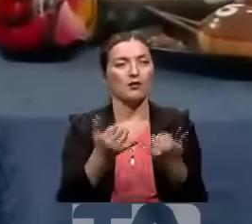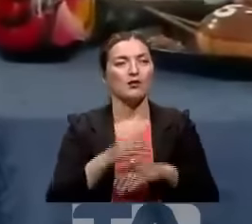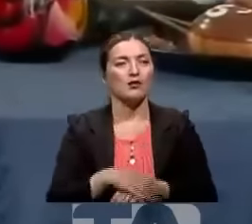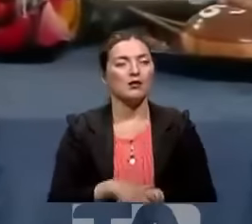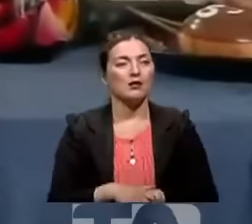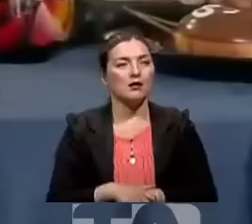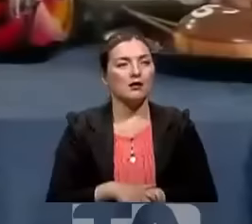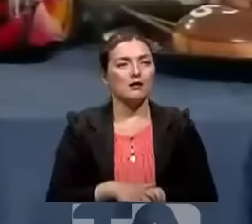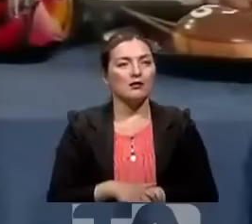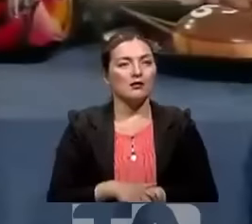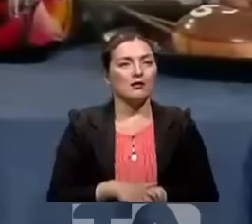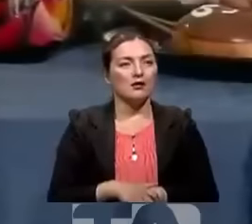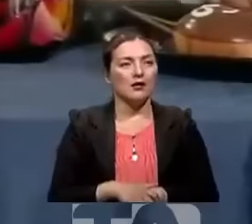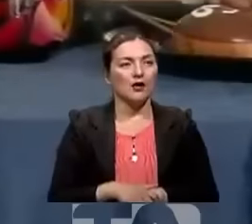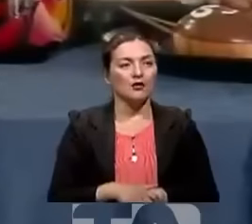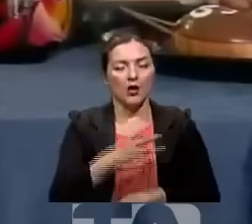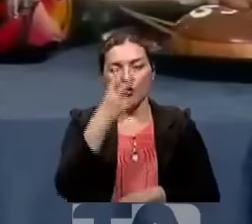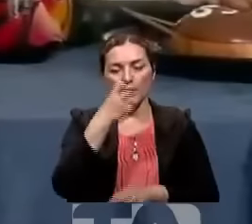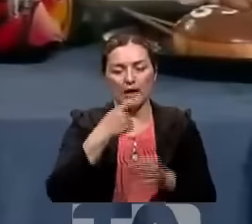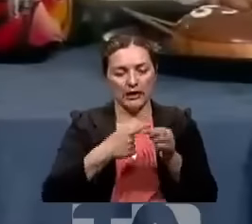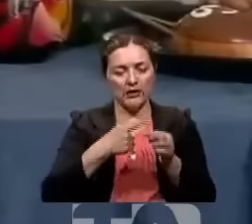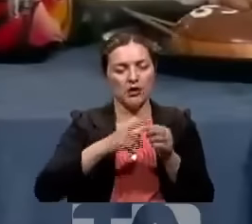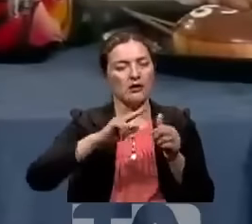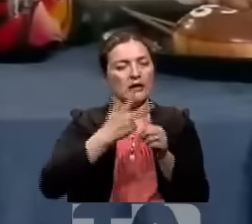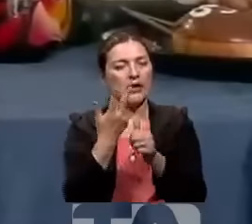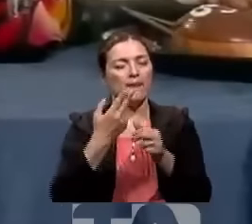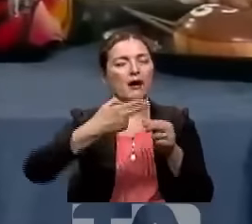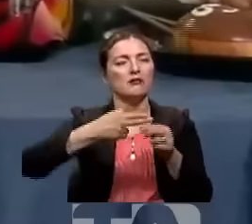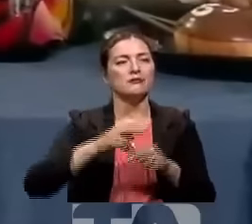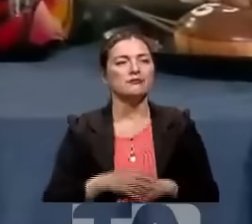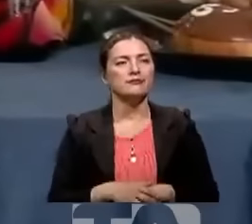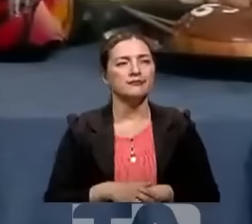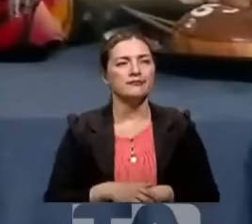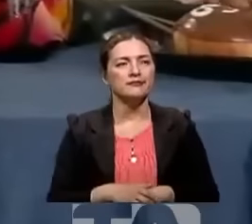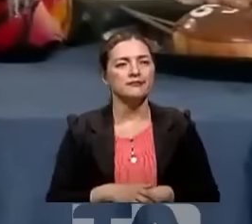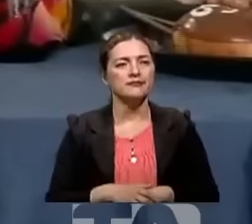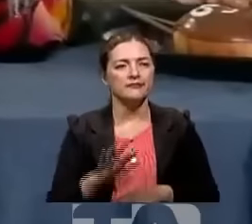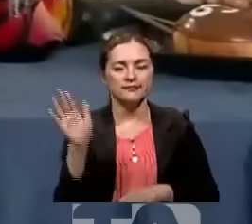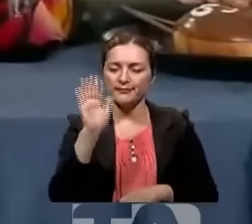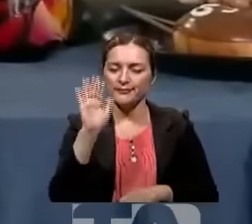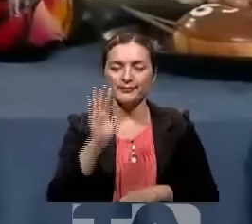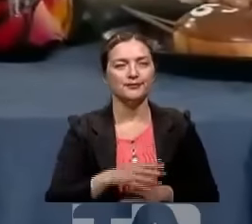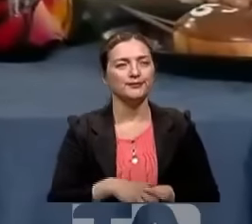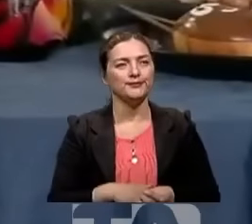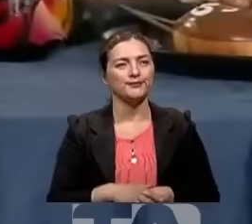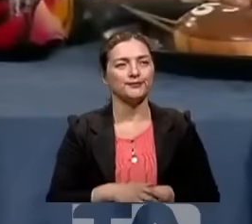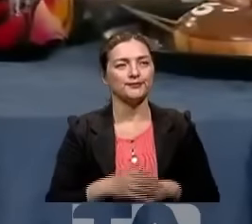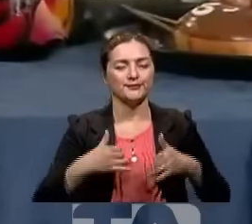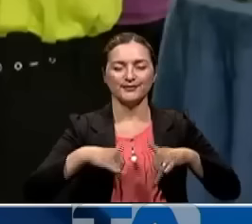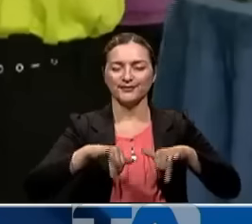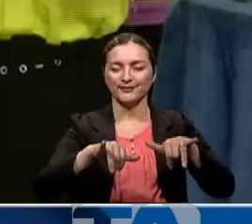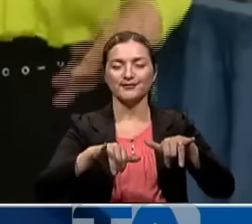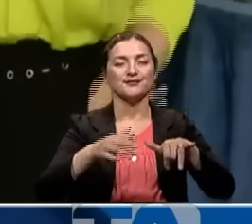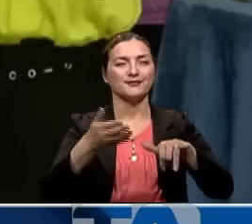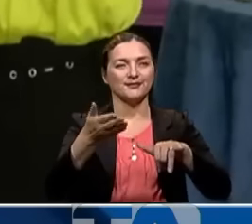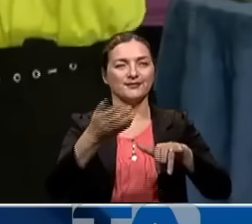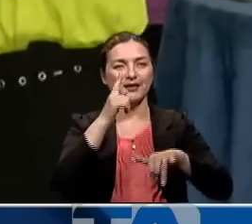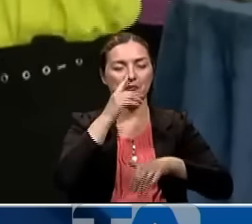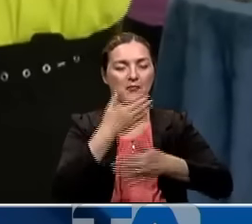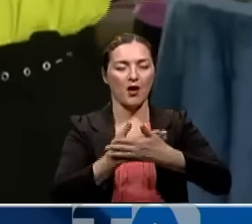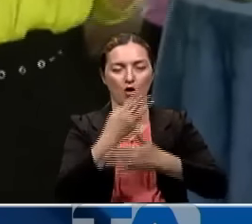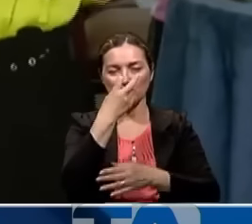y el día de hoy también al Hotel Quito, nuestro tercer participante. Con esto me despido, allá en estudio listos para recibir su guagua